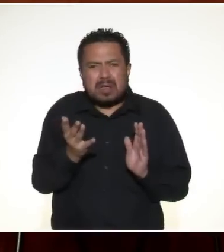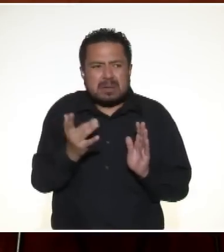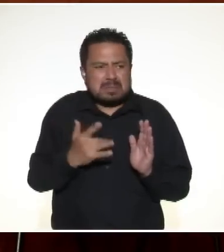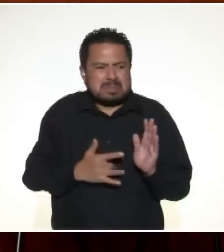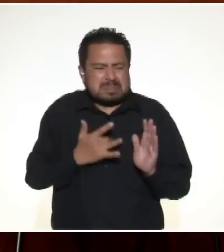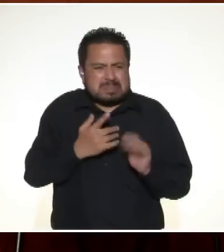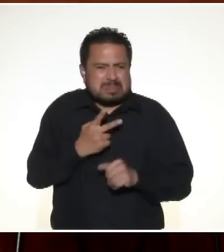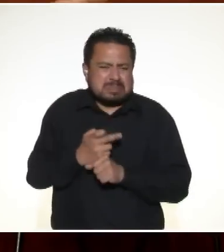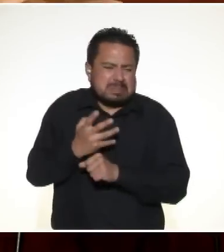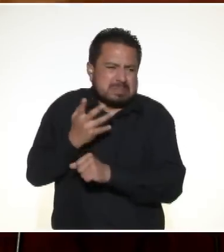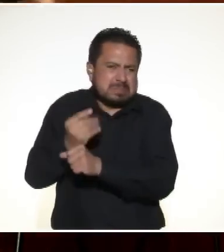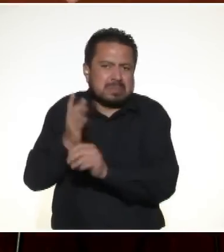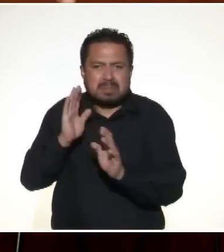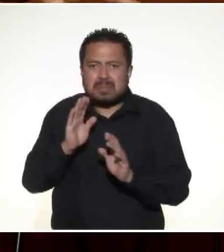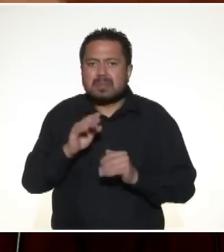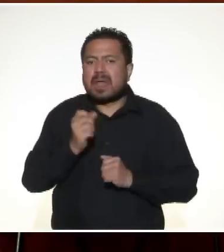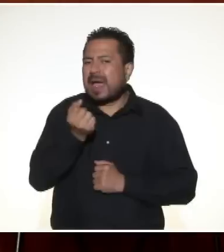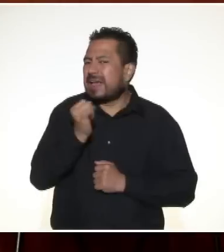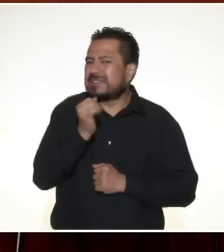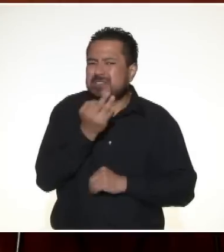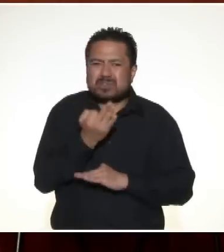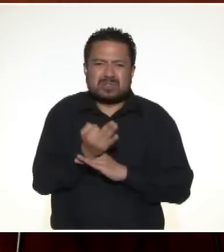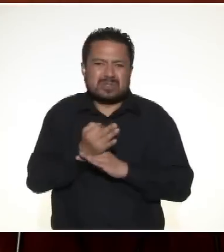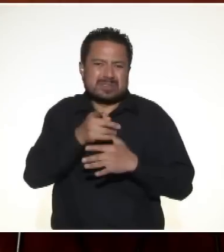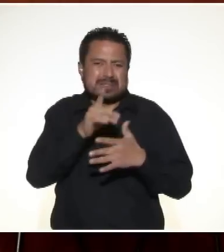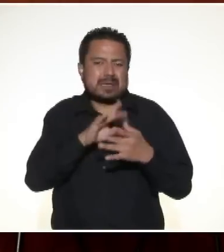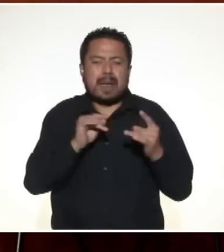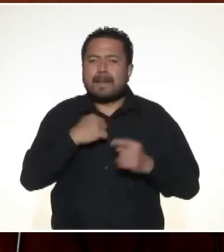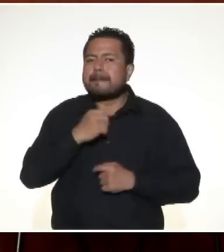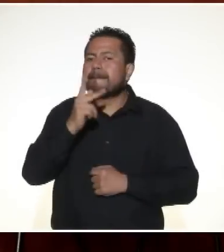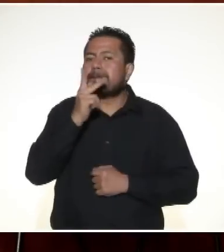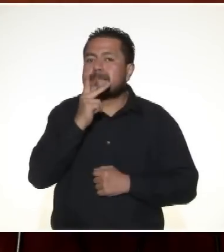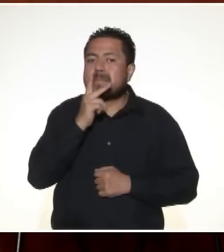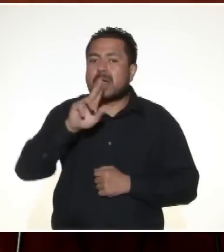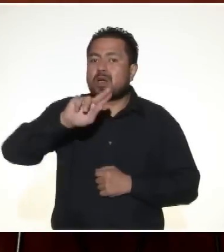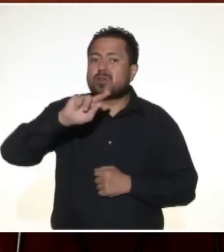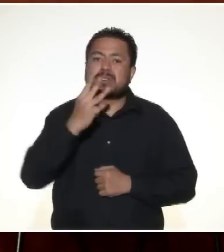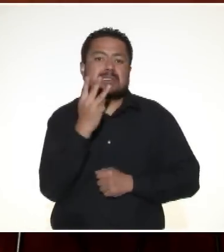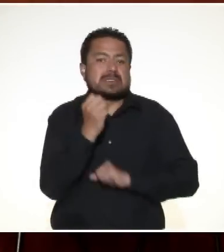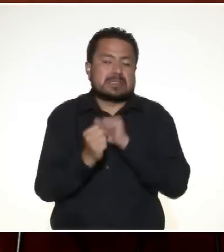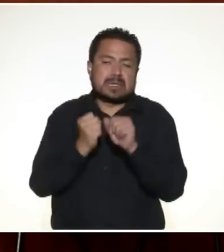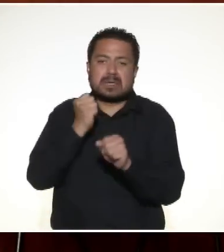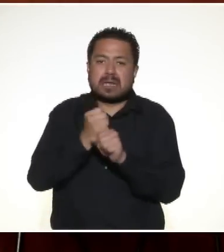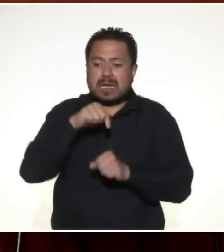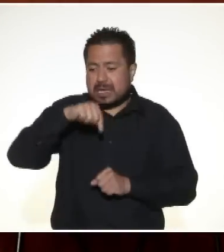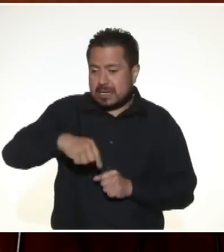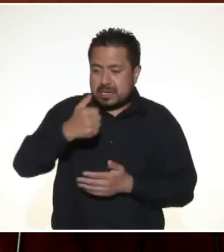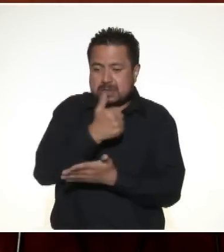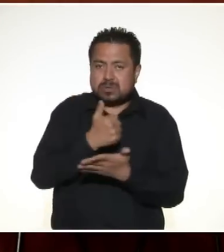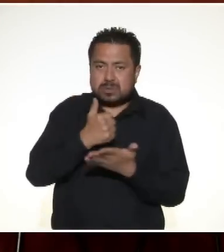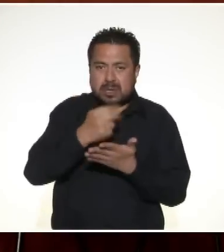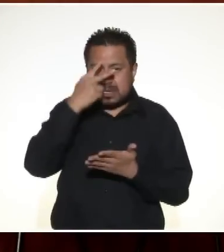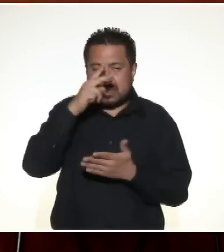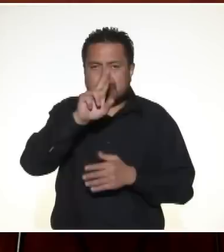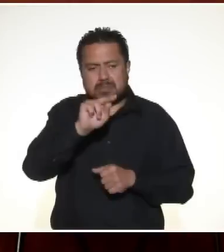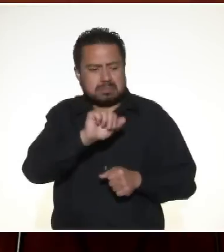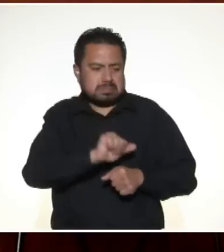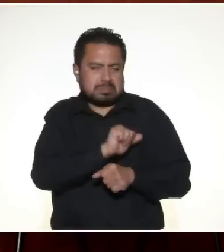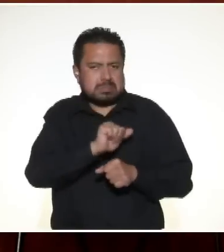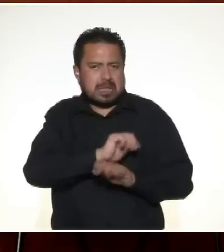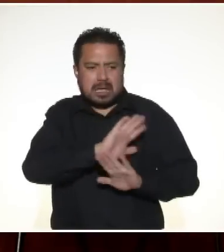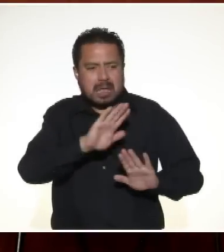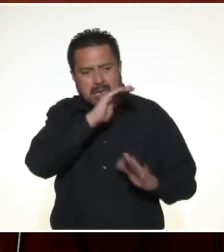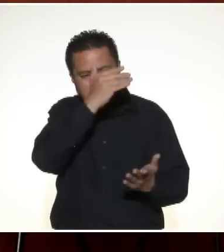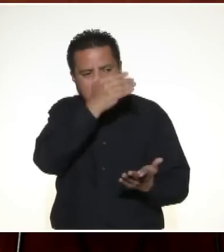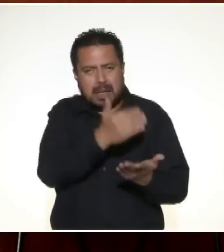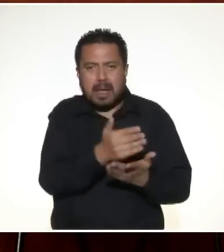subjetivo. Te pongo el caso, así como dices tú, de mi papá. Mi papá tiene 83 años. Aquí en la Ciudad de México él ya no maneja.